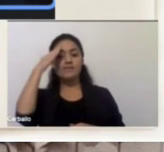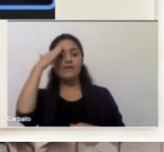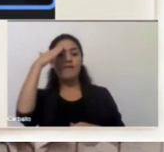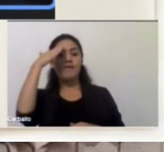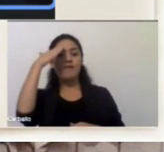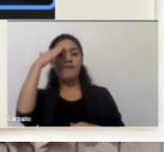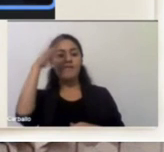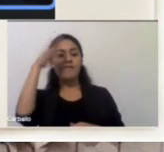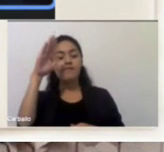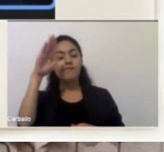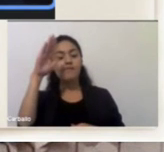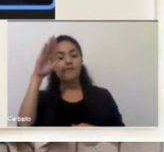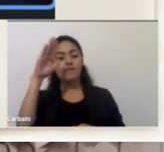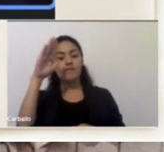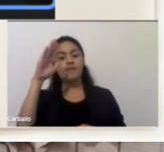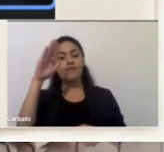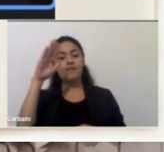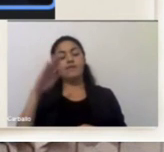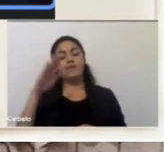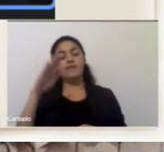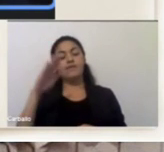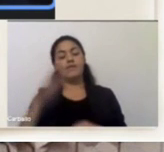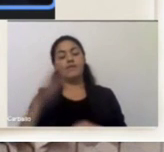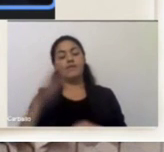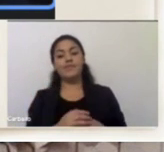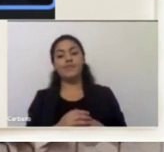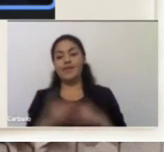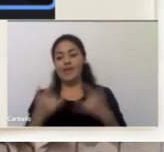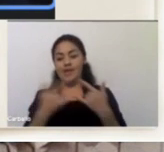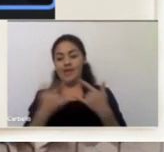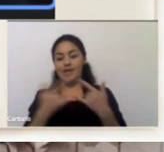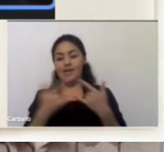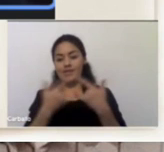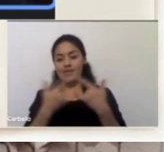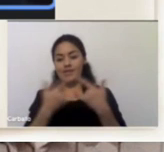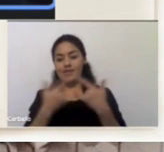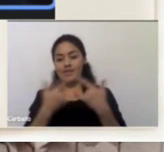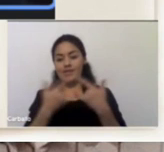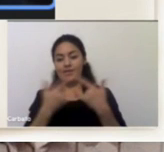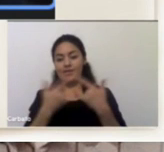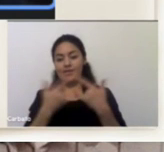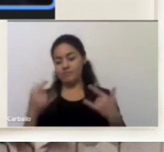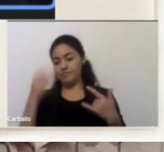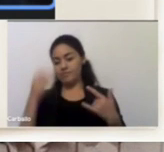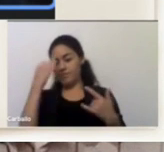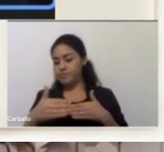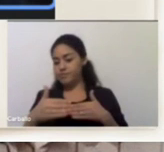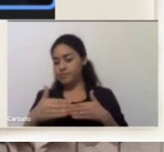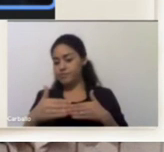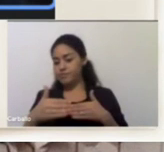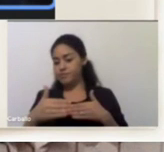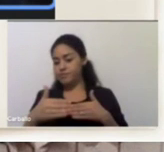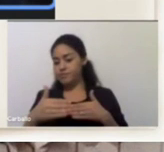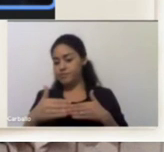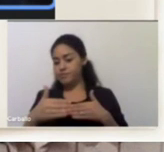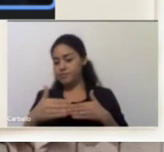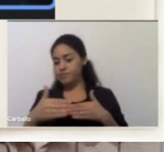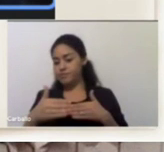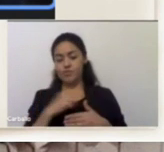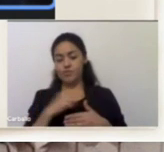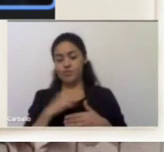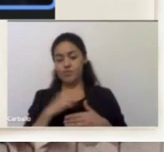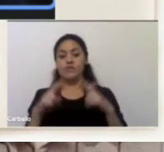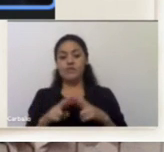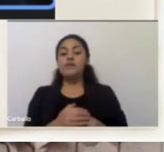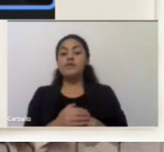ocupamos temporalmente y les entregamos a los chihuahuenses una sentencia apegada